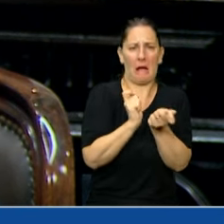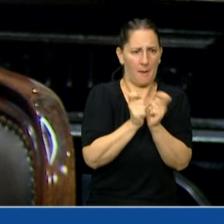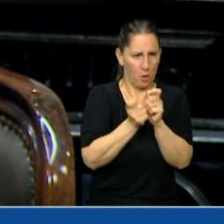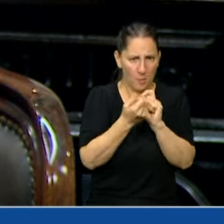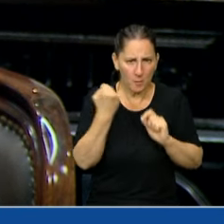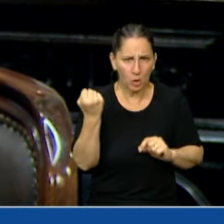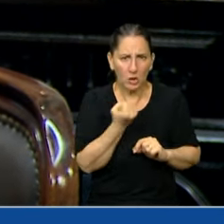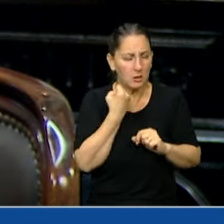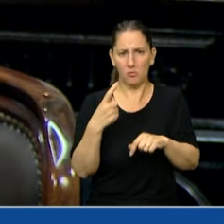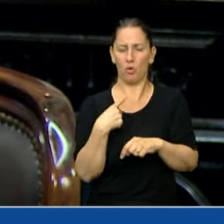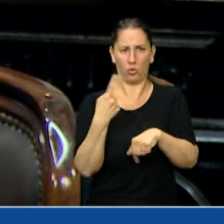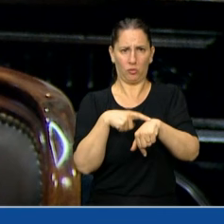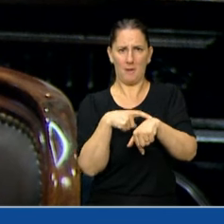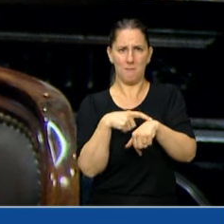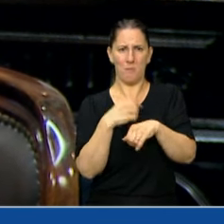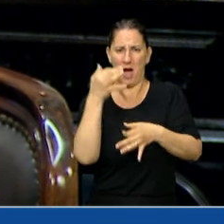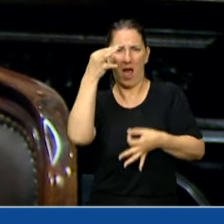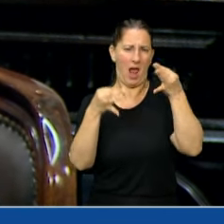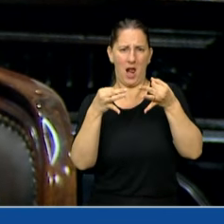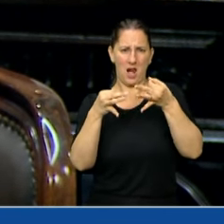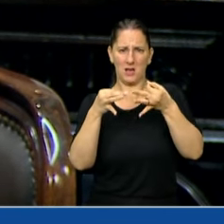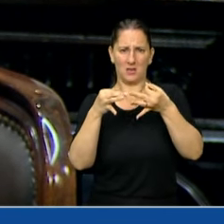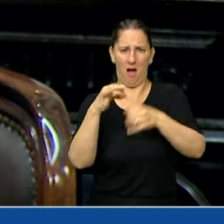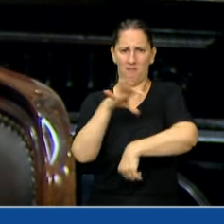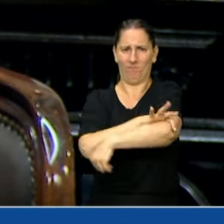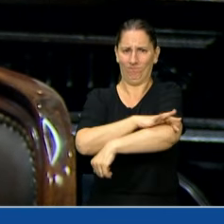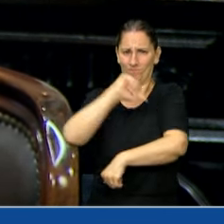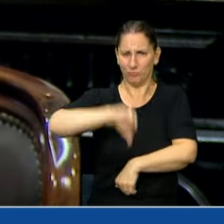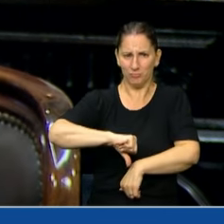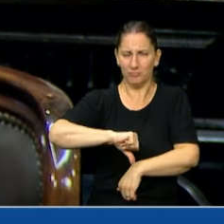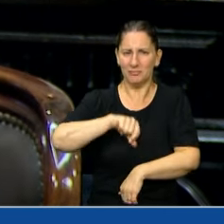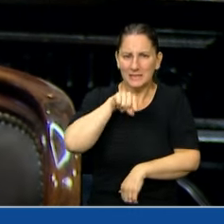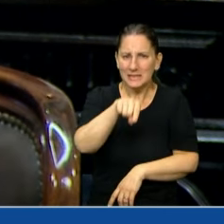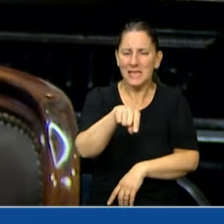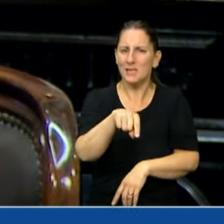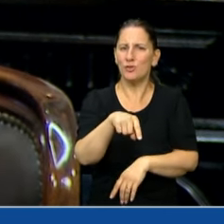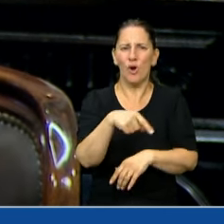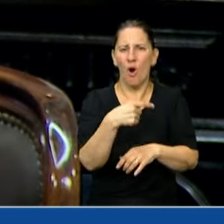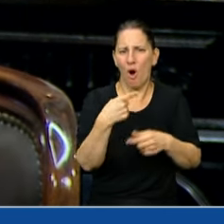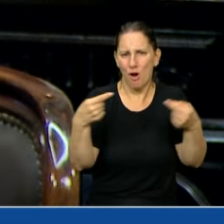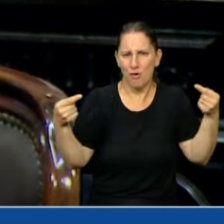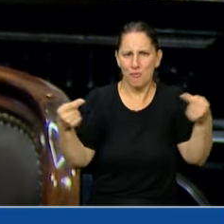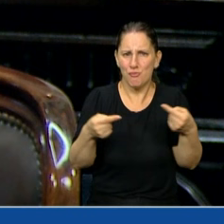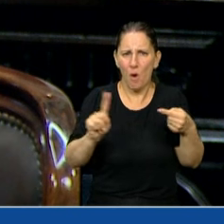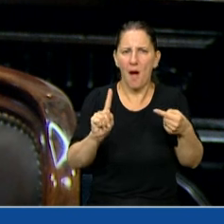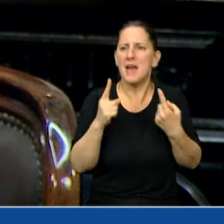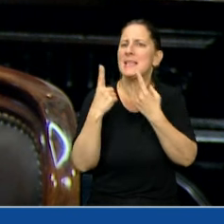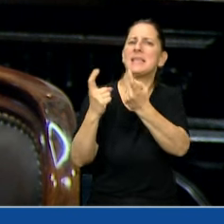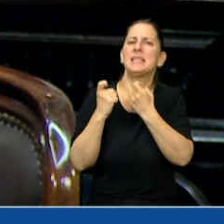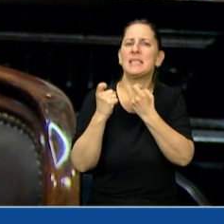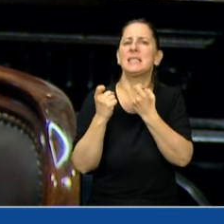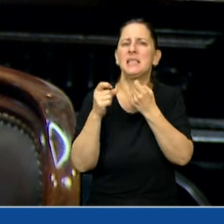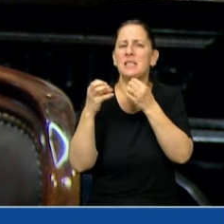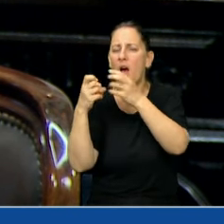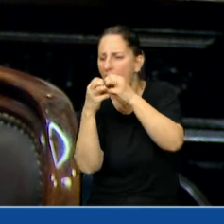realmente no nos dan tiempo para analizarlos esta premura realmente no se condice con la necesidad de de tratar este tipo de